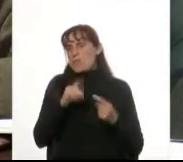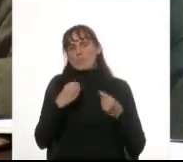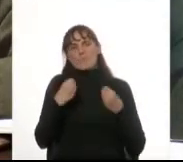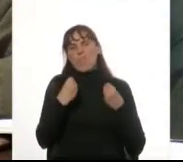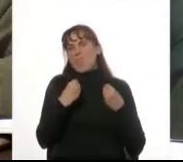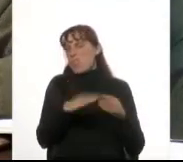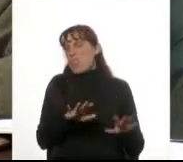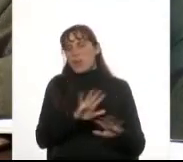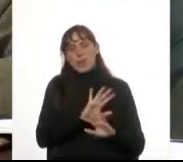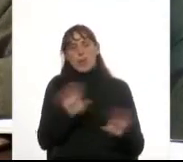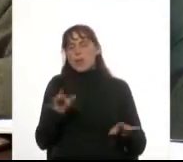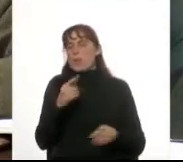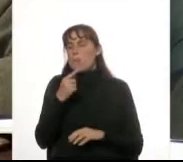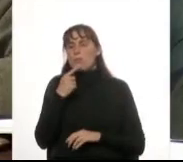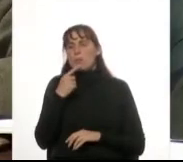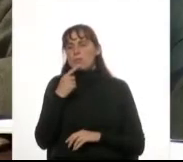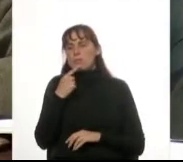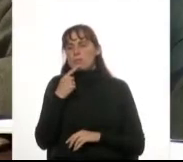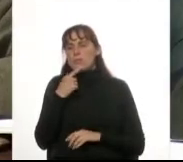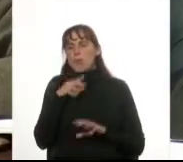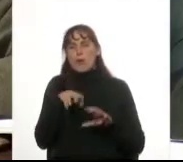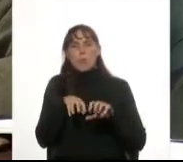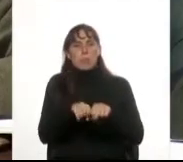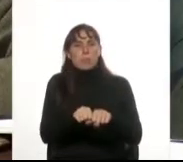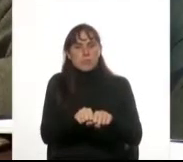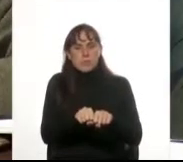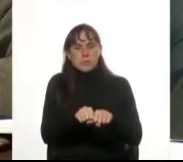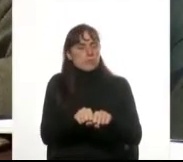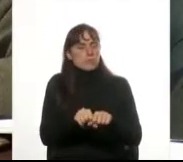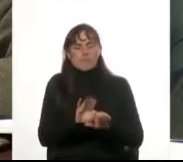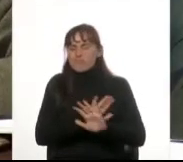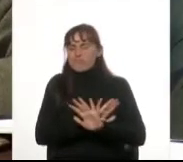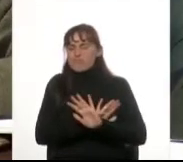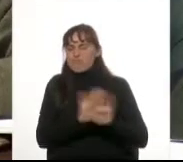abandonaron para siempre el compromiso militante.